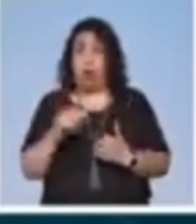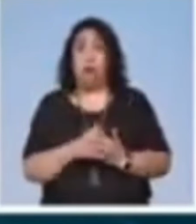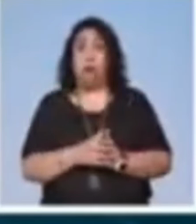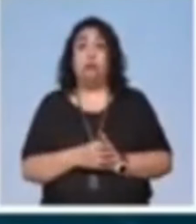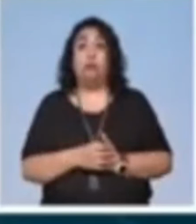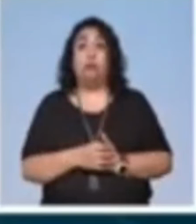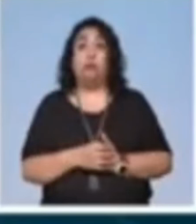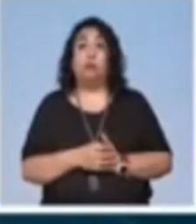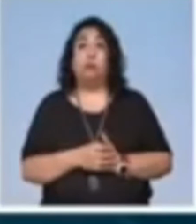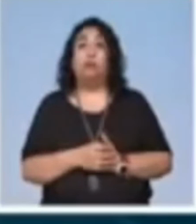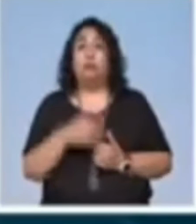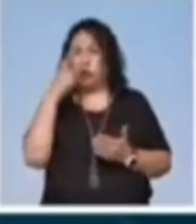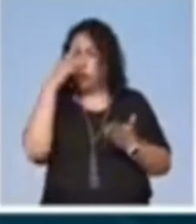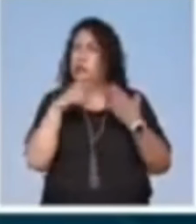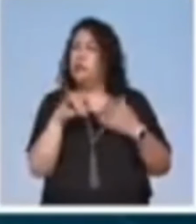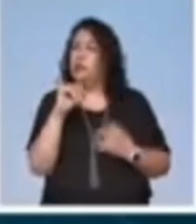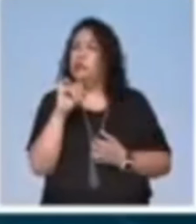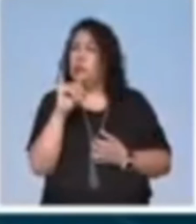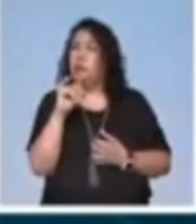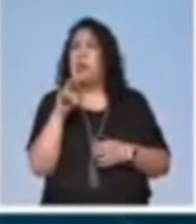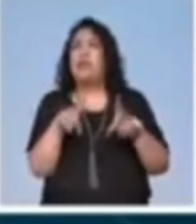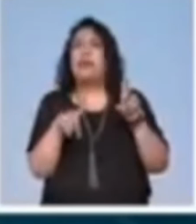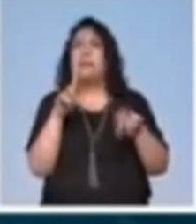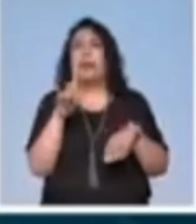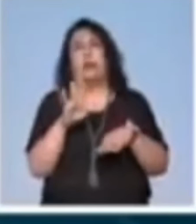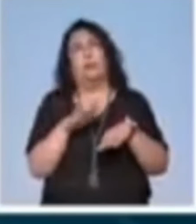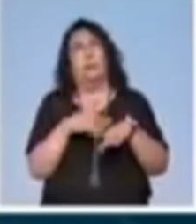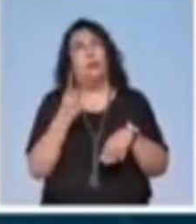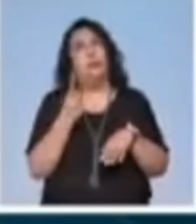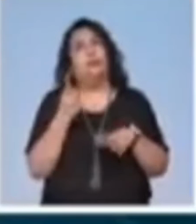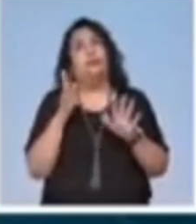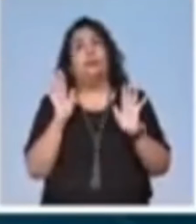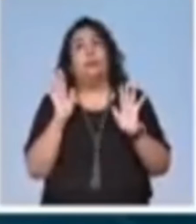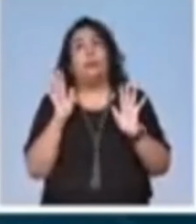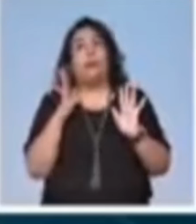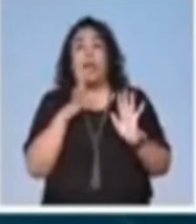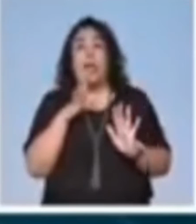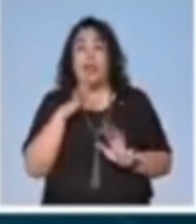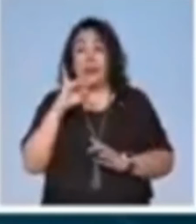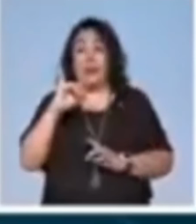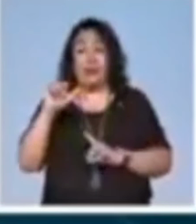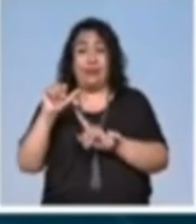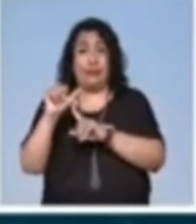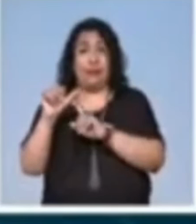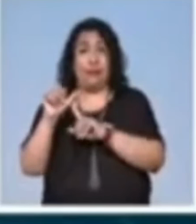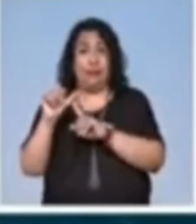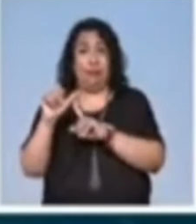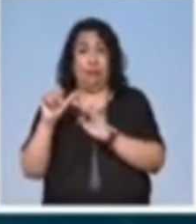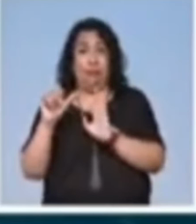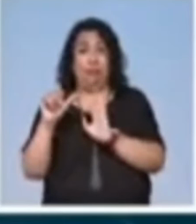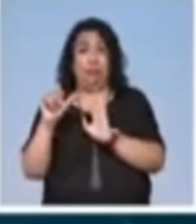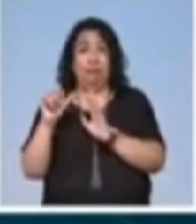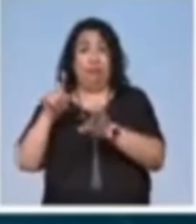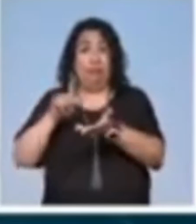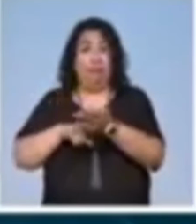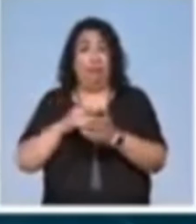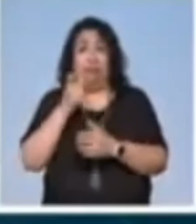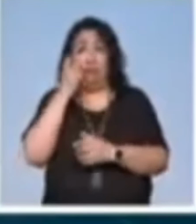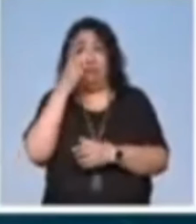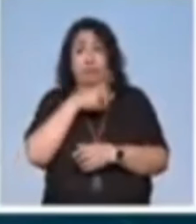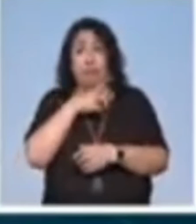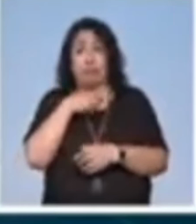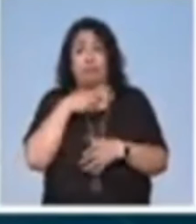artificial? Yo creo que sí, y depende mucho porque pues dentro de las propias inteligencias artificiales, pues como autor pues tienes que